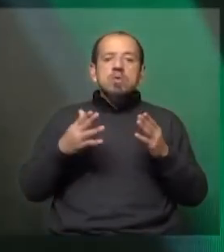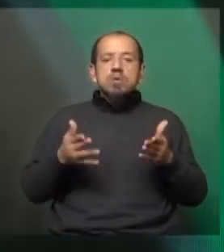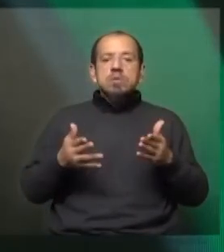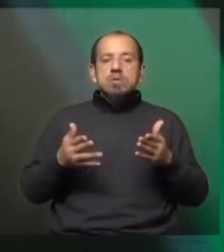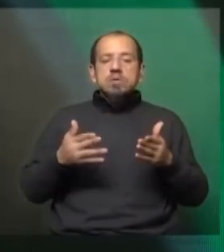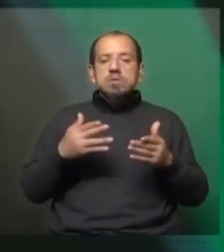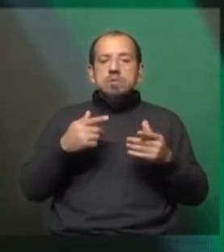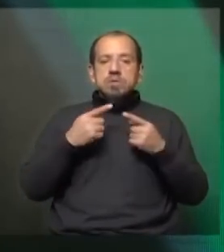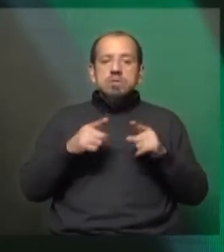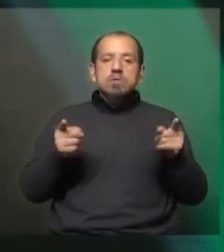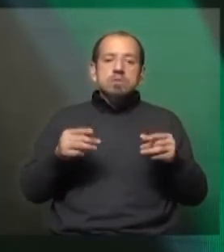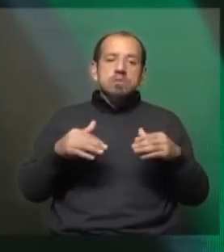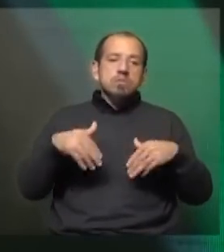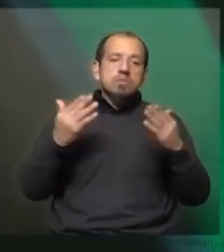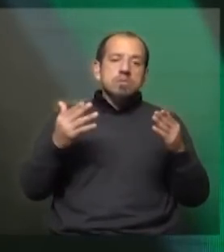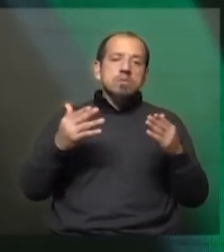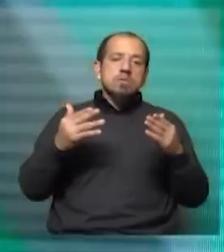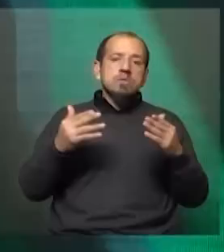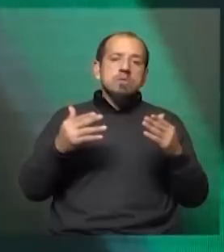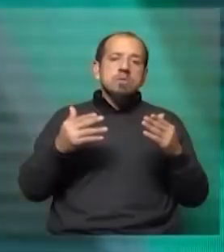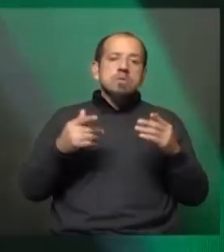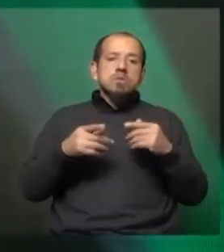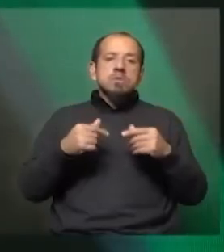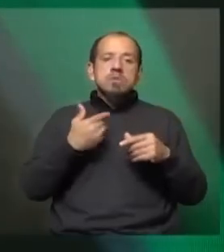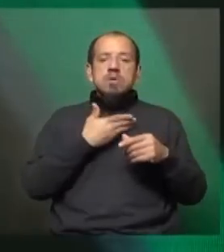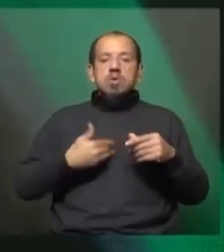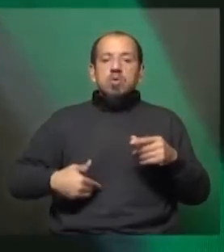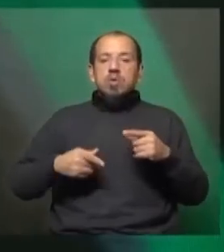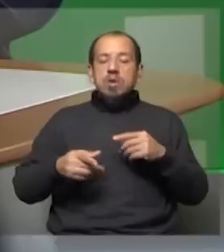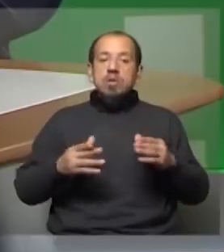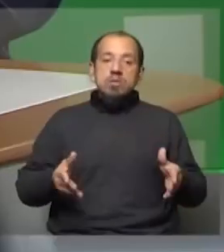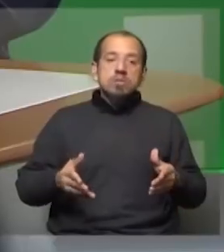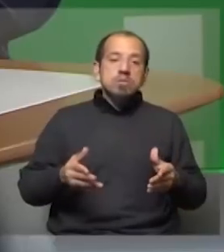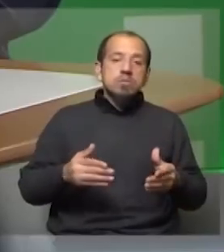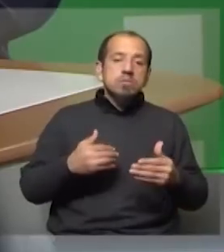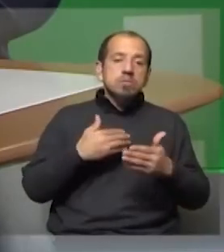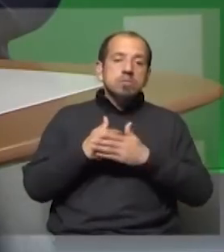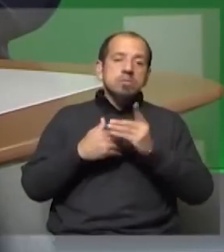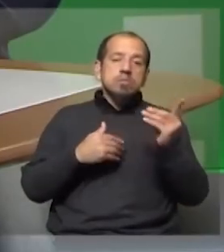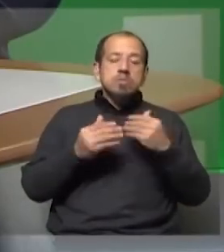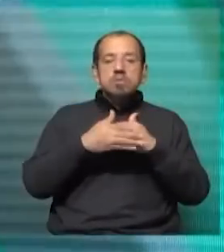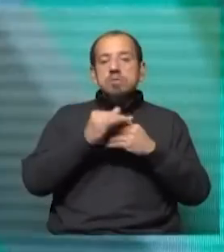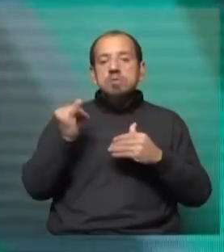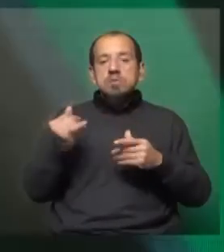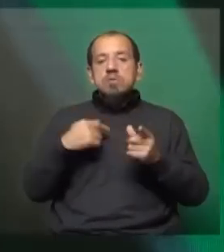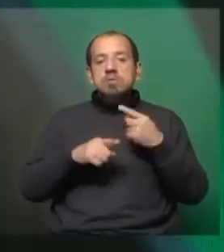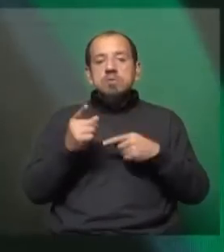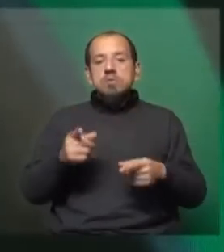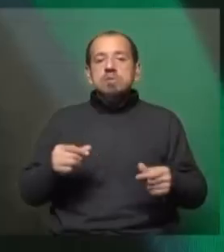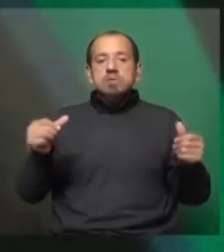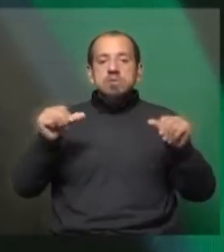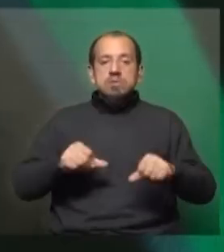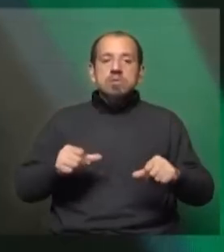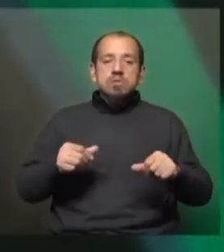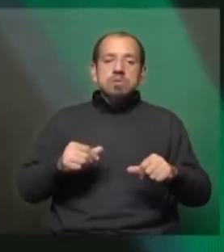distinto sea del signo que sea hay que ha tomado este gobierno en función de que todas estas cosas por lo mismo que tú decías han fracasado y